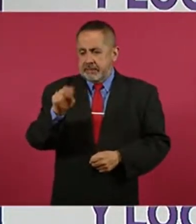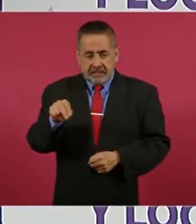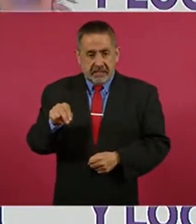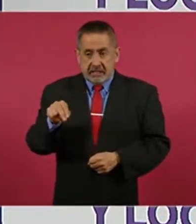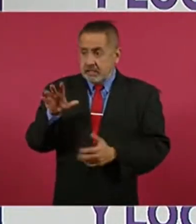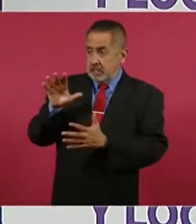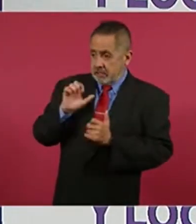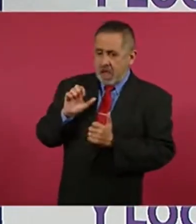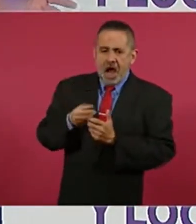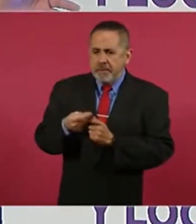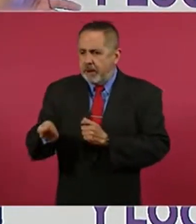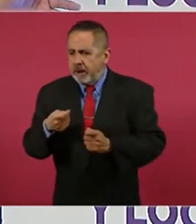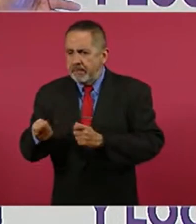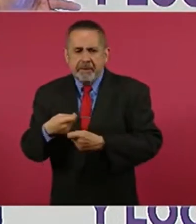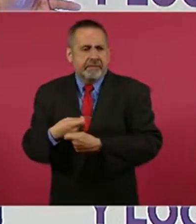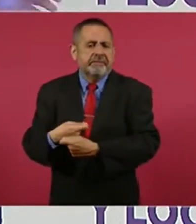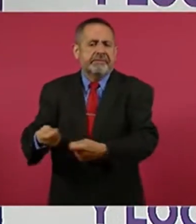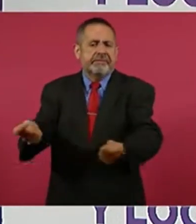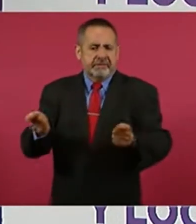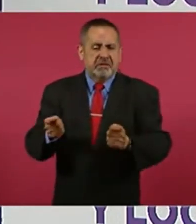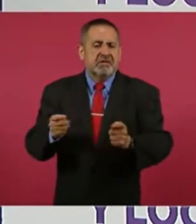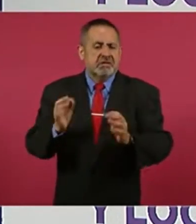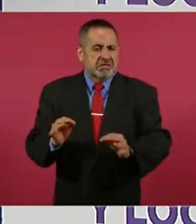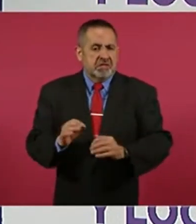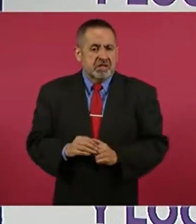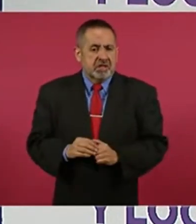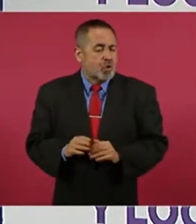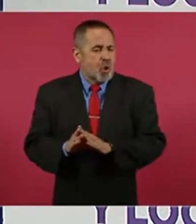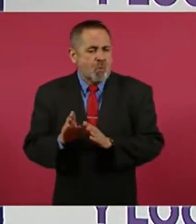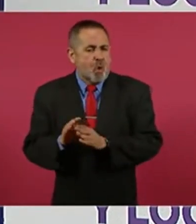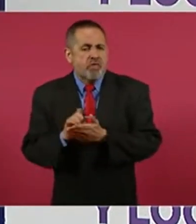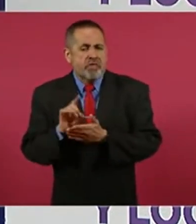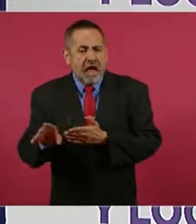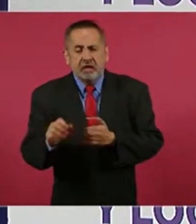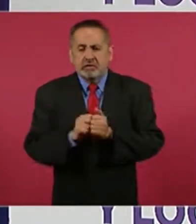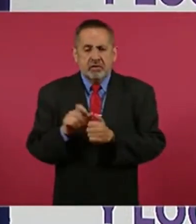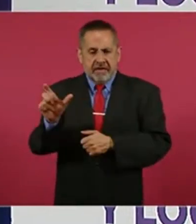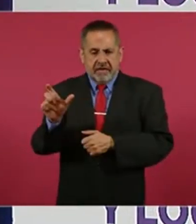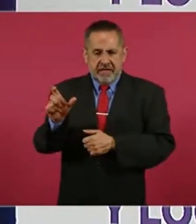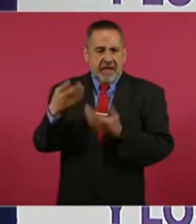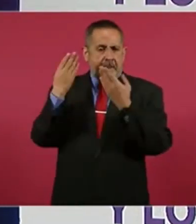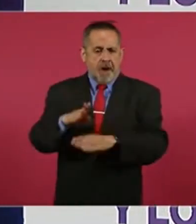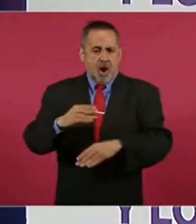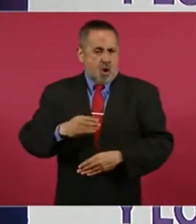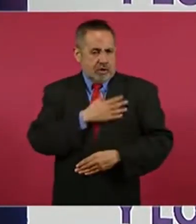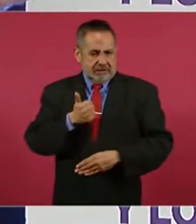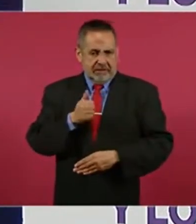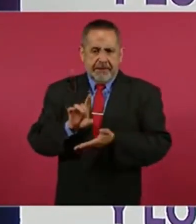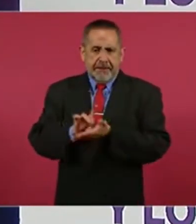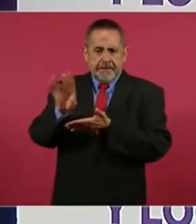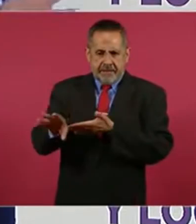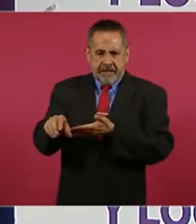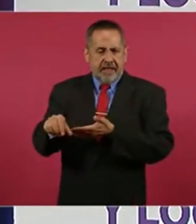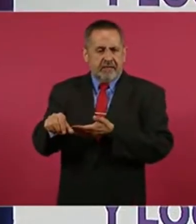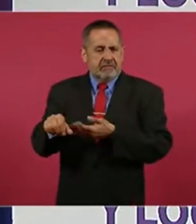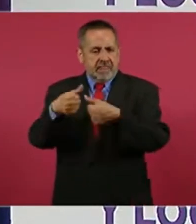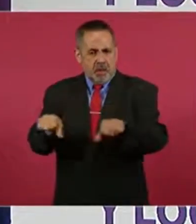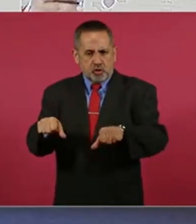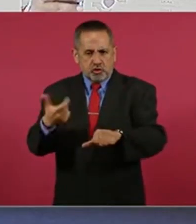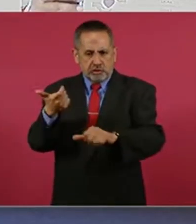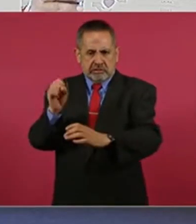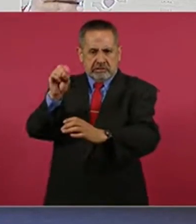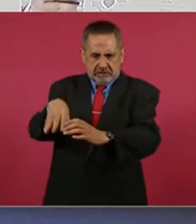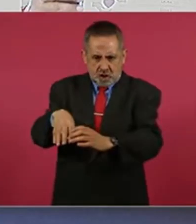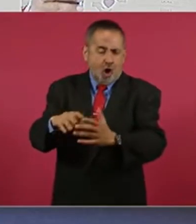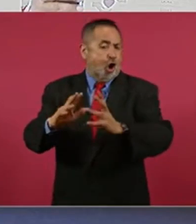se distribuyen, ya sea con tarjeta del Banco del Bienestar o en